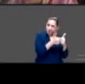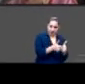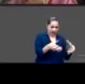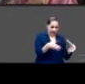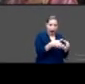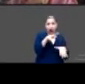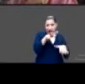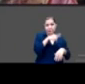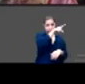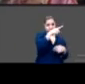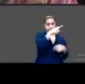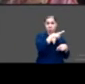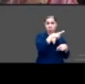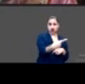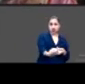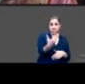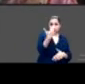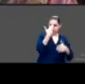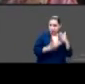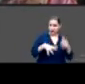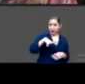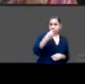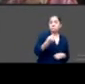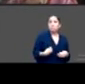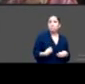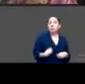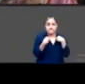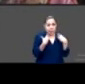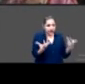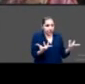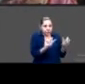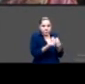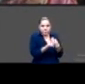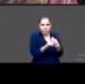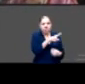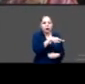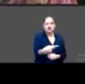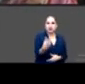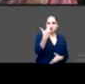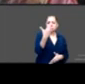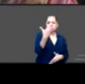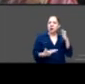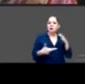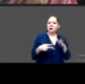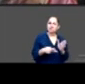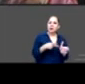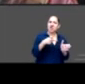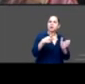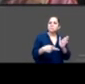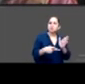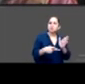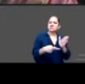con la víctima y abusando de manera reiterada de esta pequeña lo que puede estar ocasionando algún embarazo